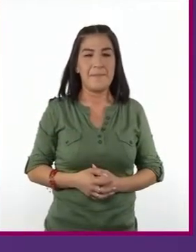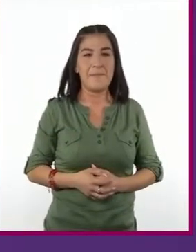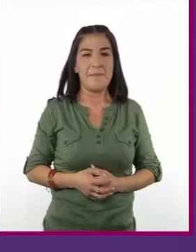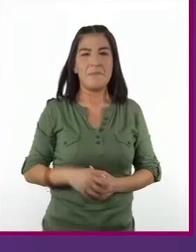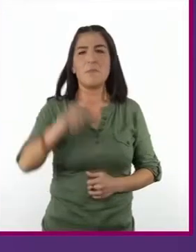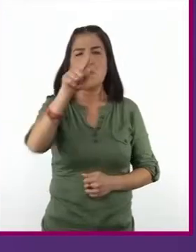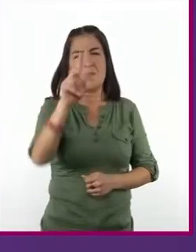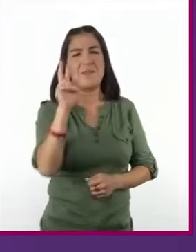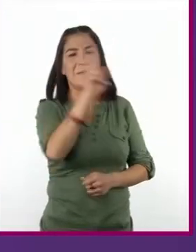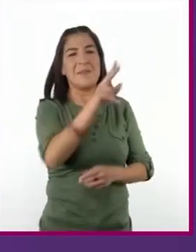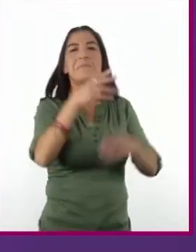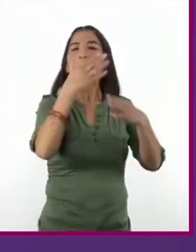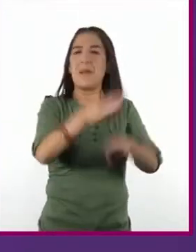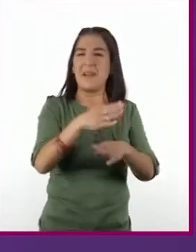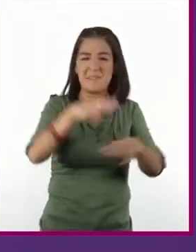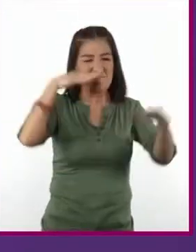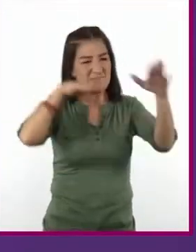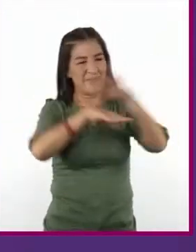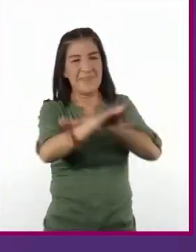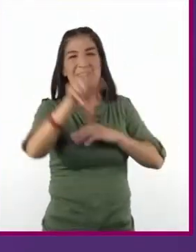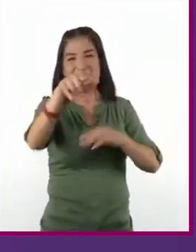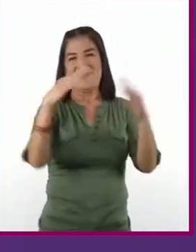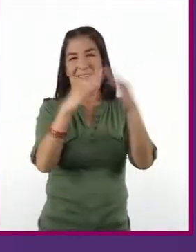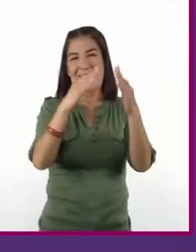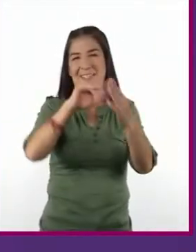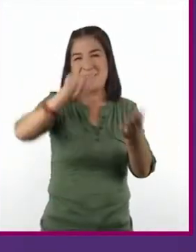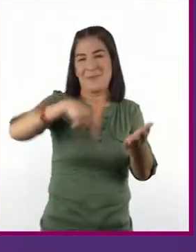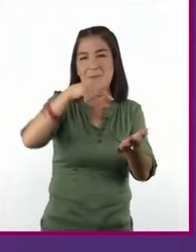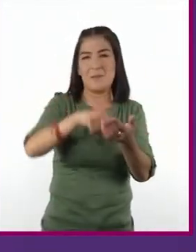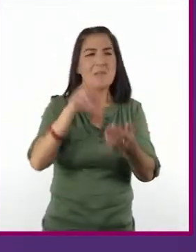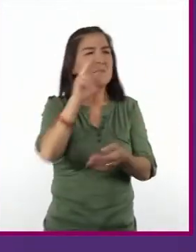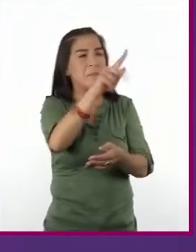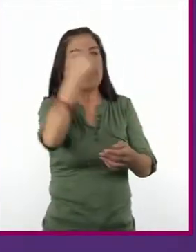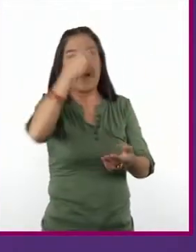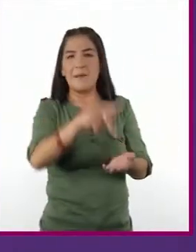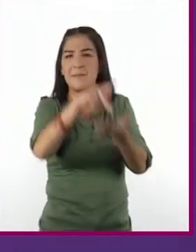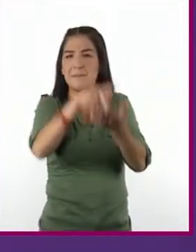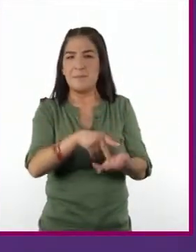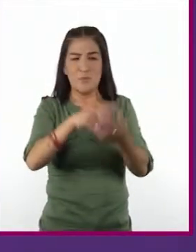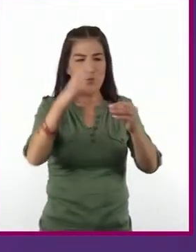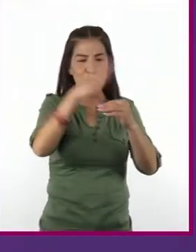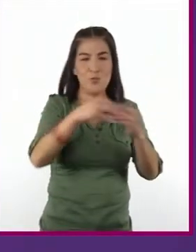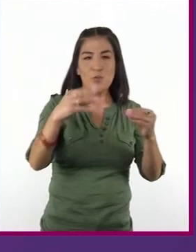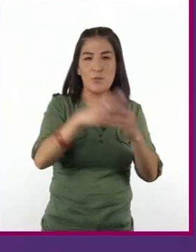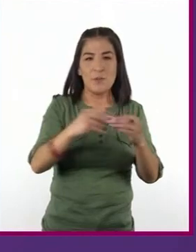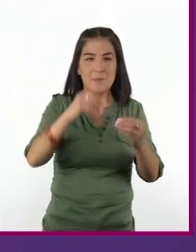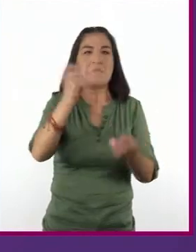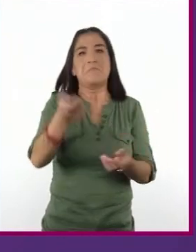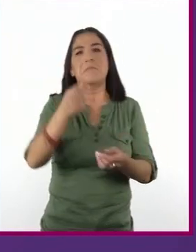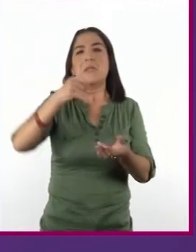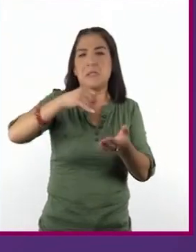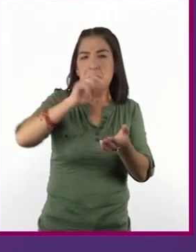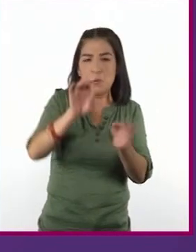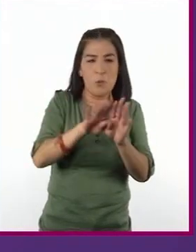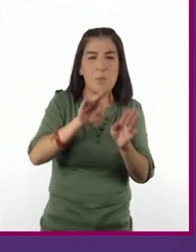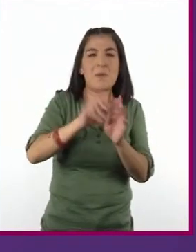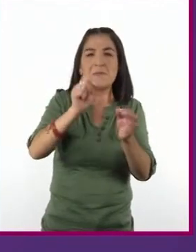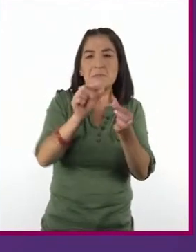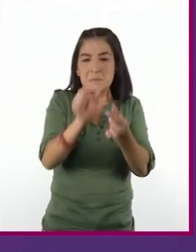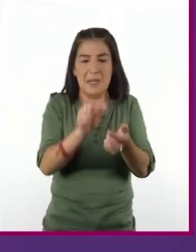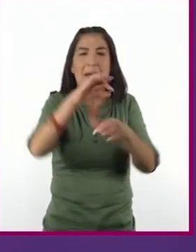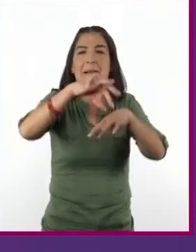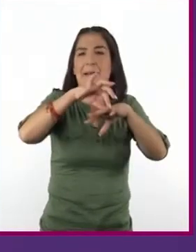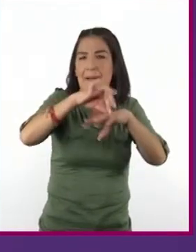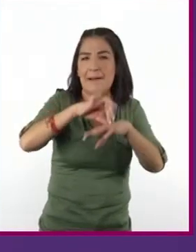¿Has notado en los tianguis o mercados de tu localidad que para determinar el peso de las frutas, los granos o semillas, la carne,